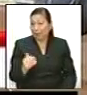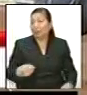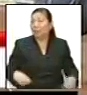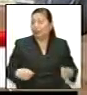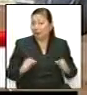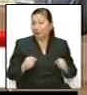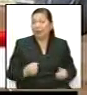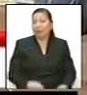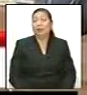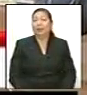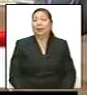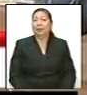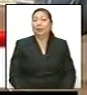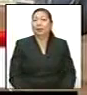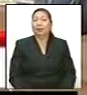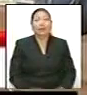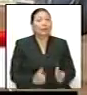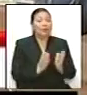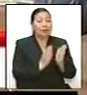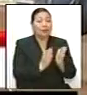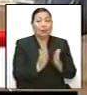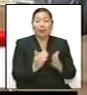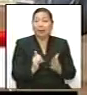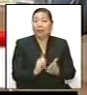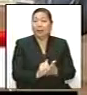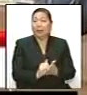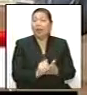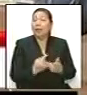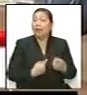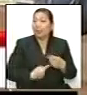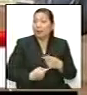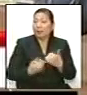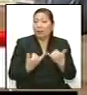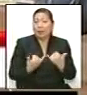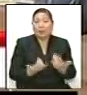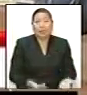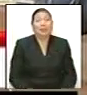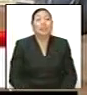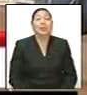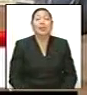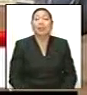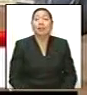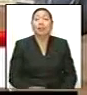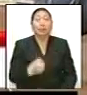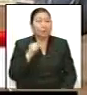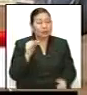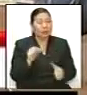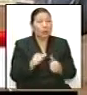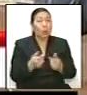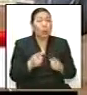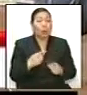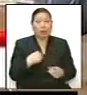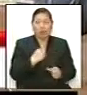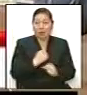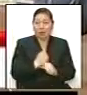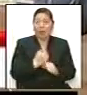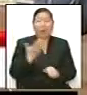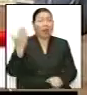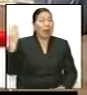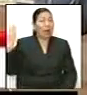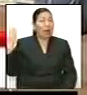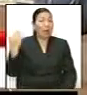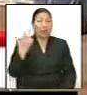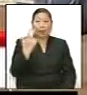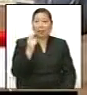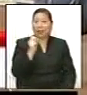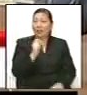pues, hay que hacer una clasificación, hay que renovar esto. Ya es eso, yo recuerdo que cuando trabajábamos en el Estado hace más de